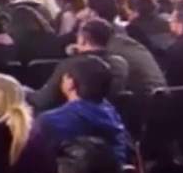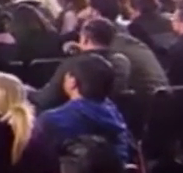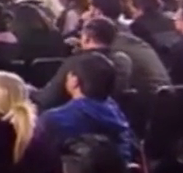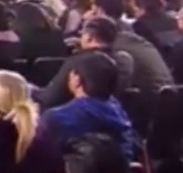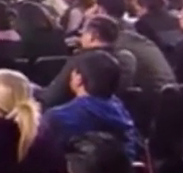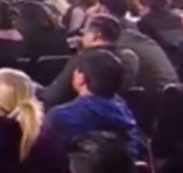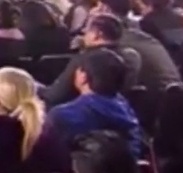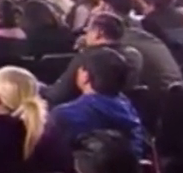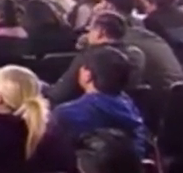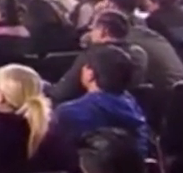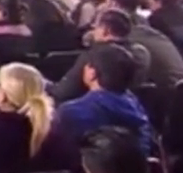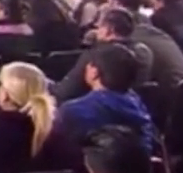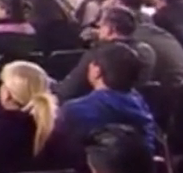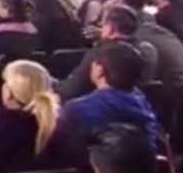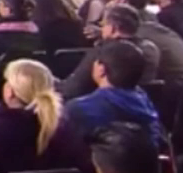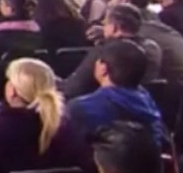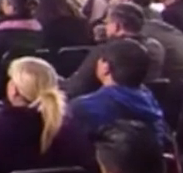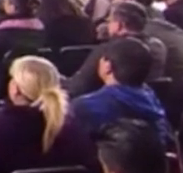está Otón Salazar,